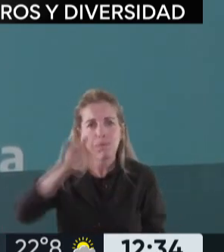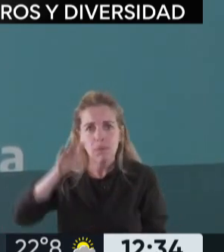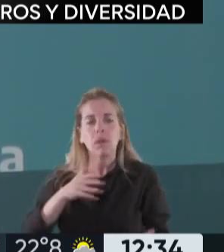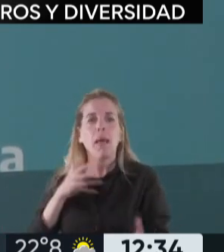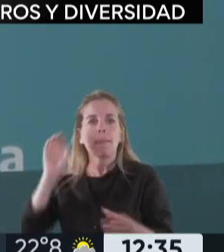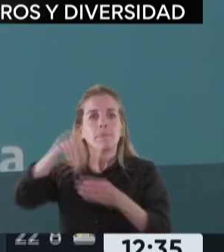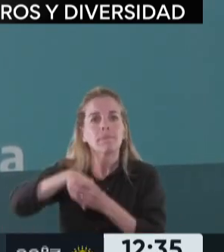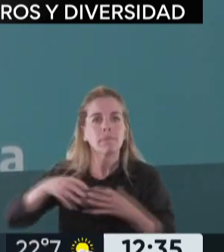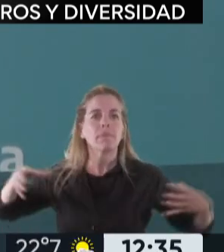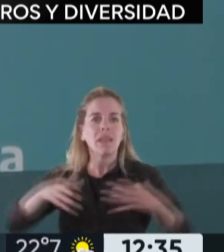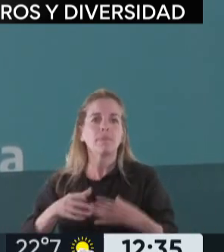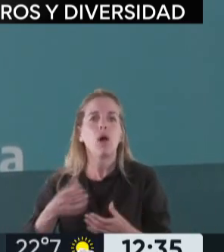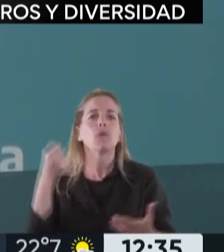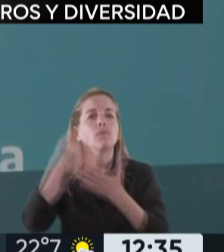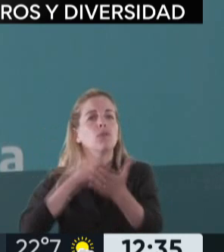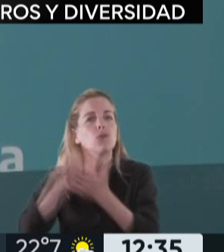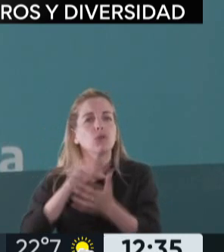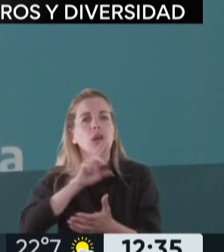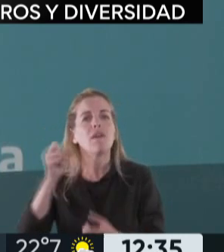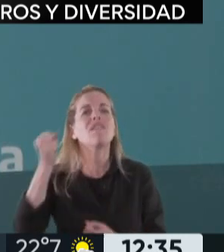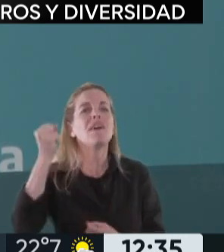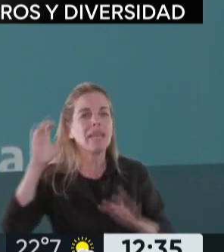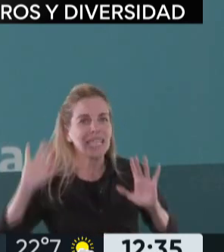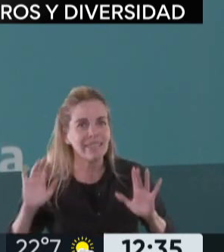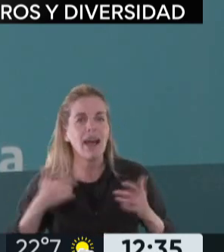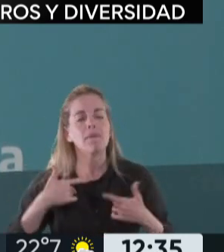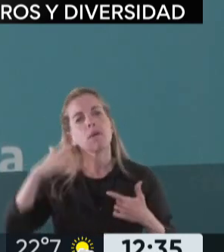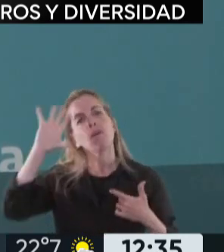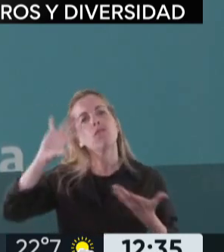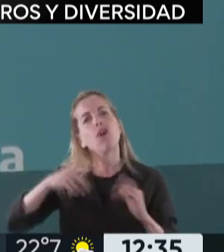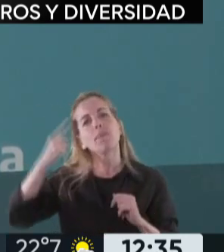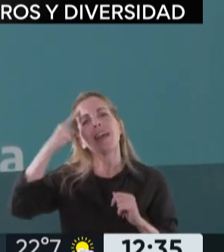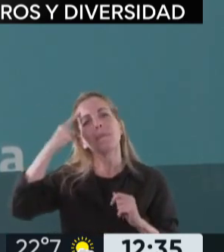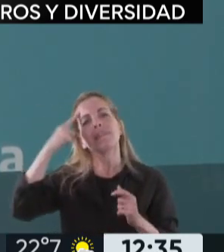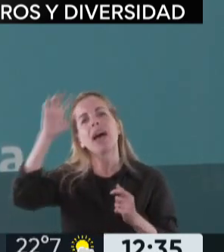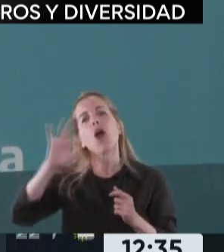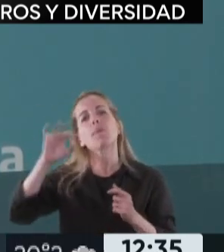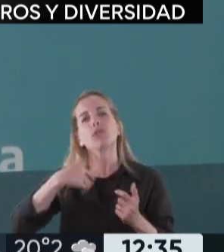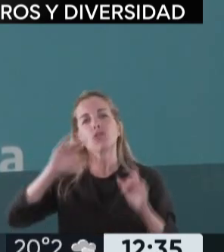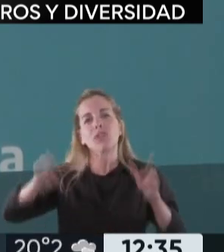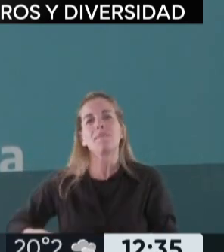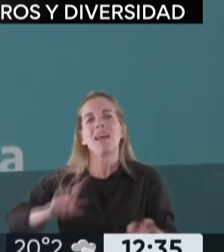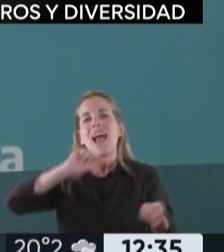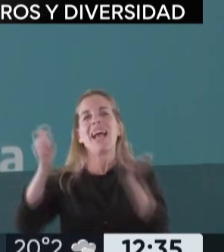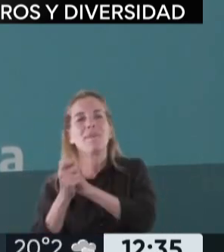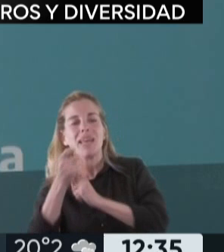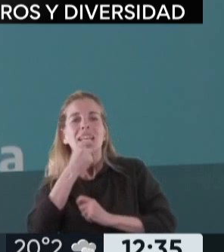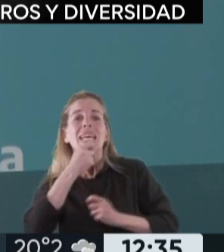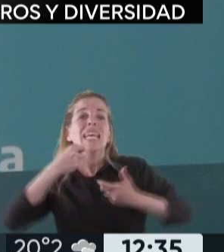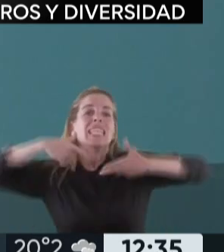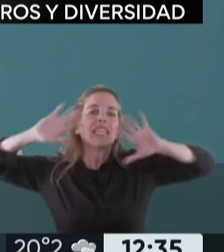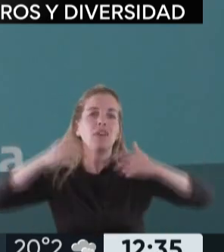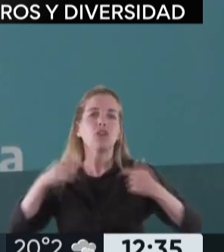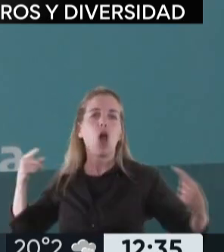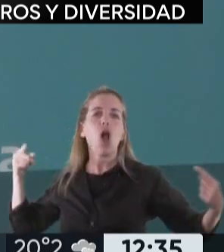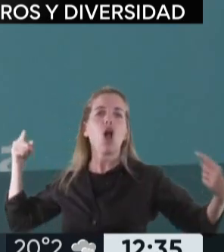feminista, donde no solamente cambié yo mi forma de pensar, porque sería una incoherencia total si yo estuviera en contra y